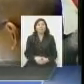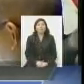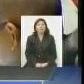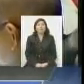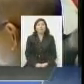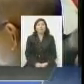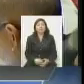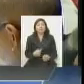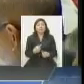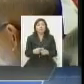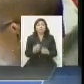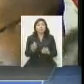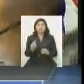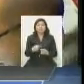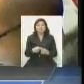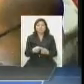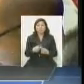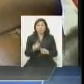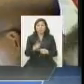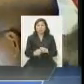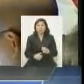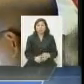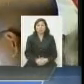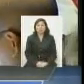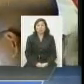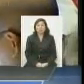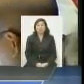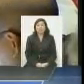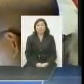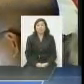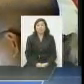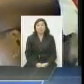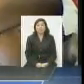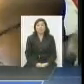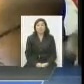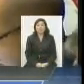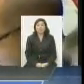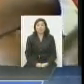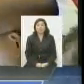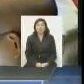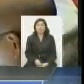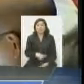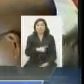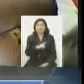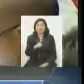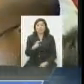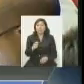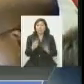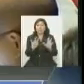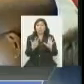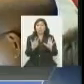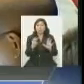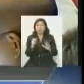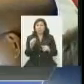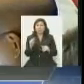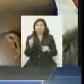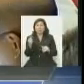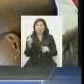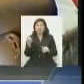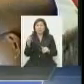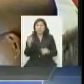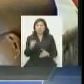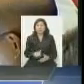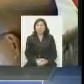Si multiplicamos eso por un año, solamente por un año, casi 180 mil